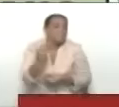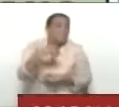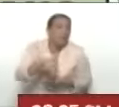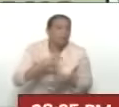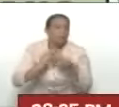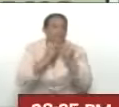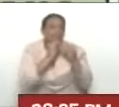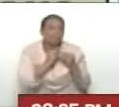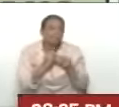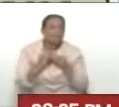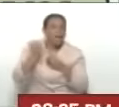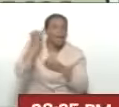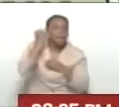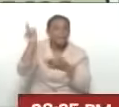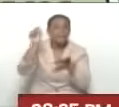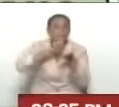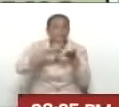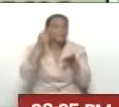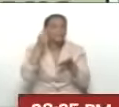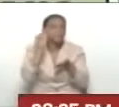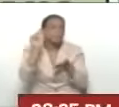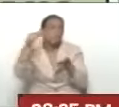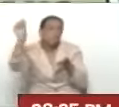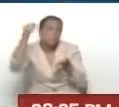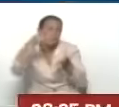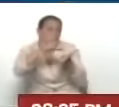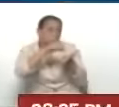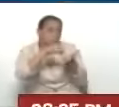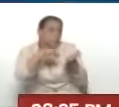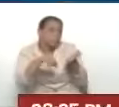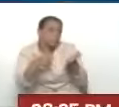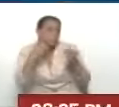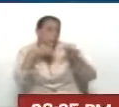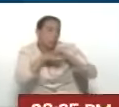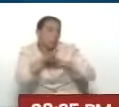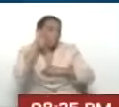Todo esto va sumando ideas. Esta etapa que hemos